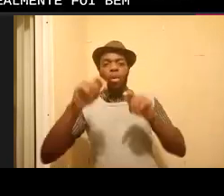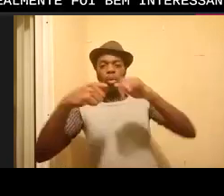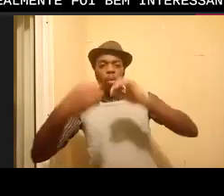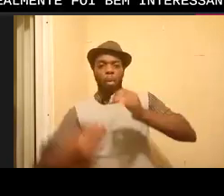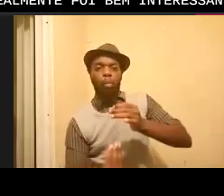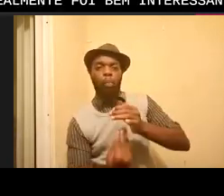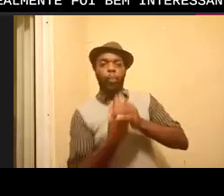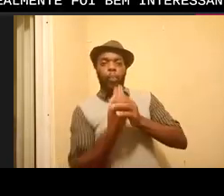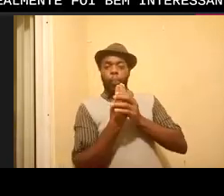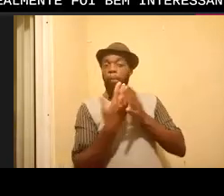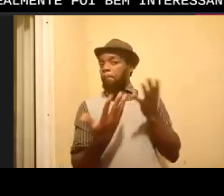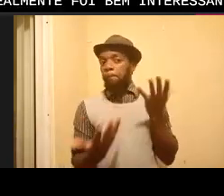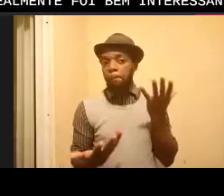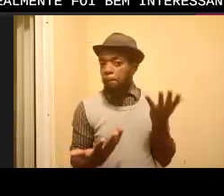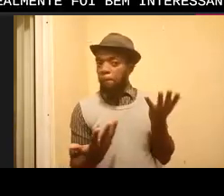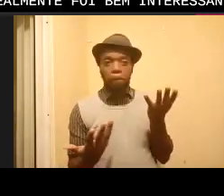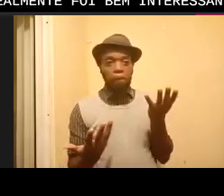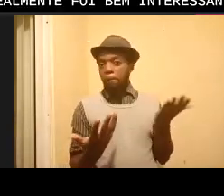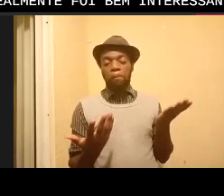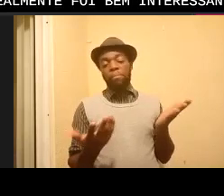Qué bueno, me alegra mucho, Rodrigo.